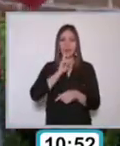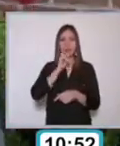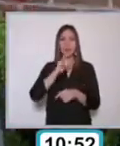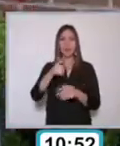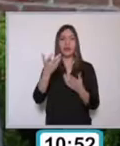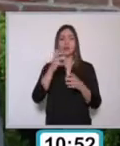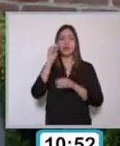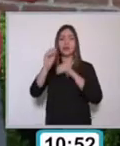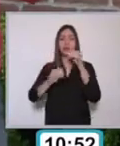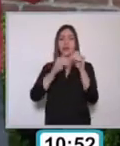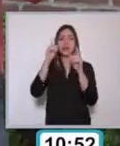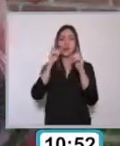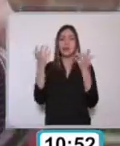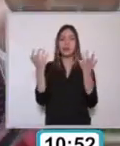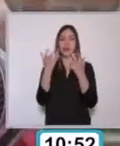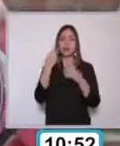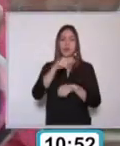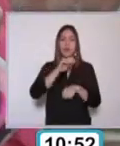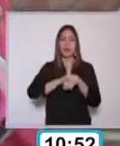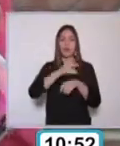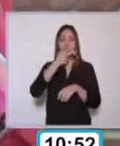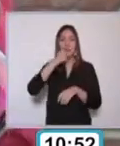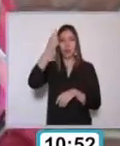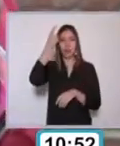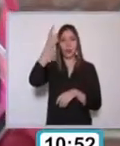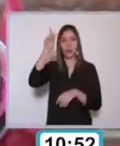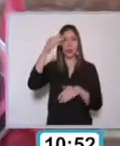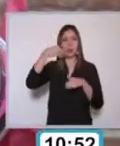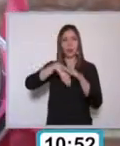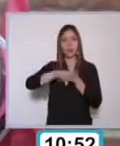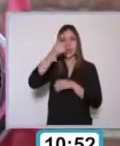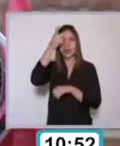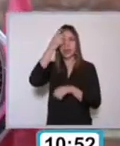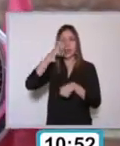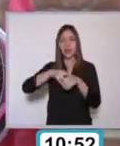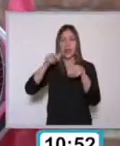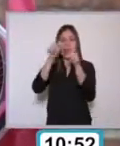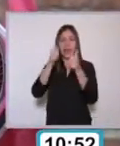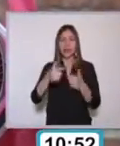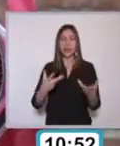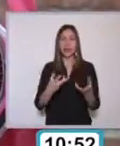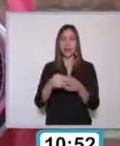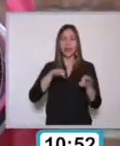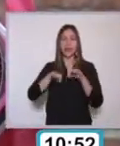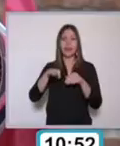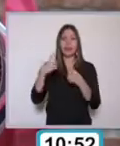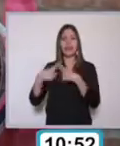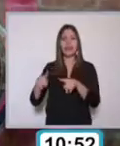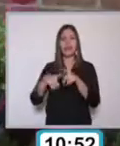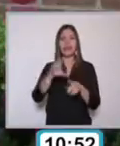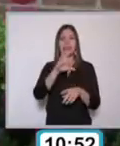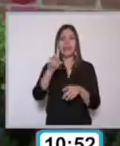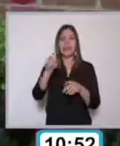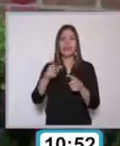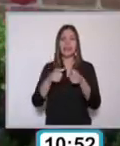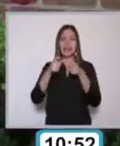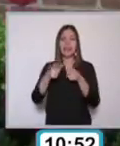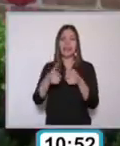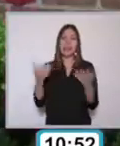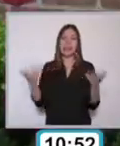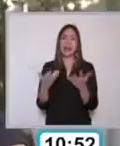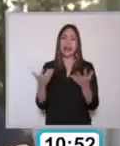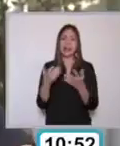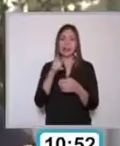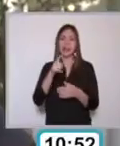hizo un amigo nuestro que es el dueño de un estudio de dirección de arte con el que hemos trabajado todos los discos. Así que ahí